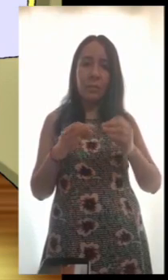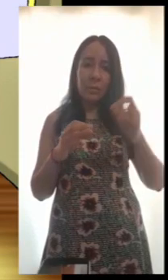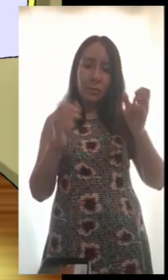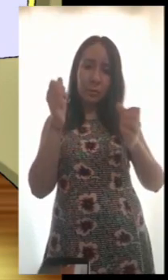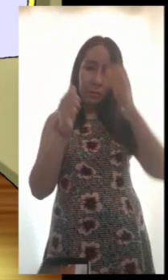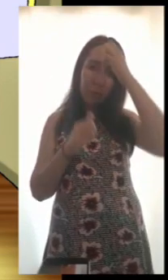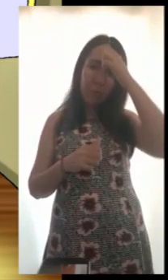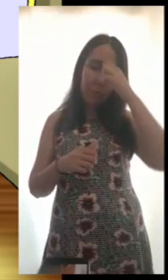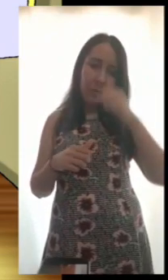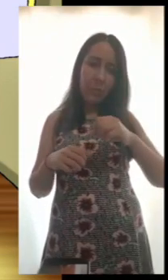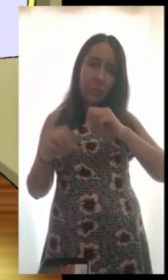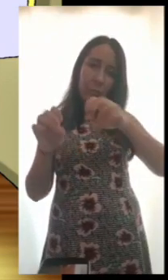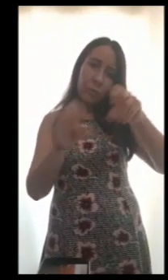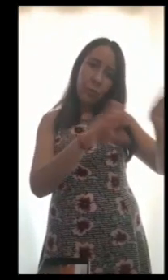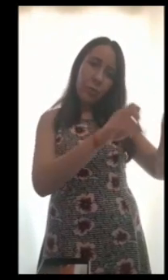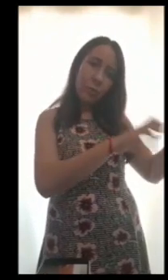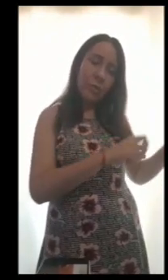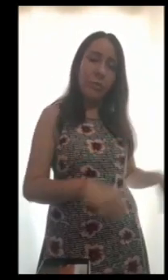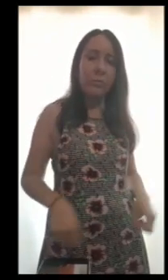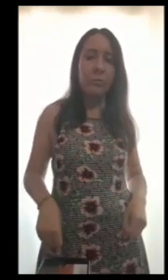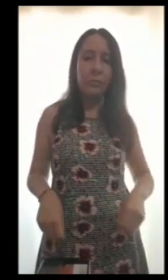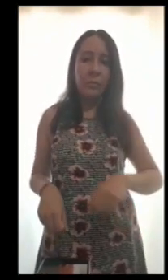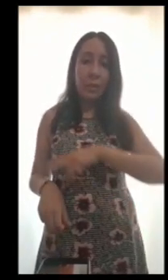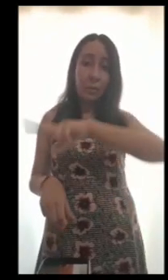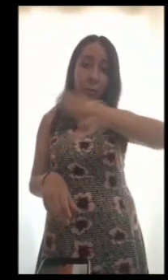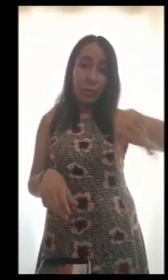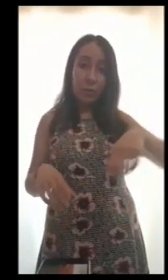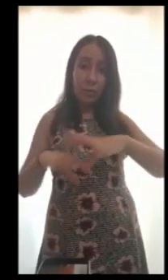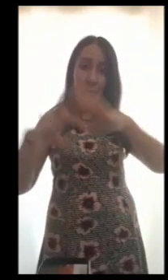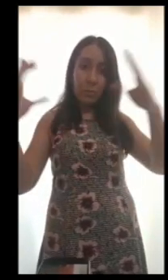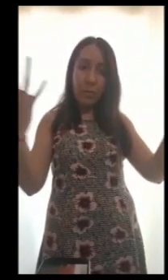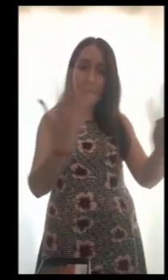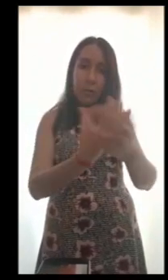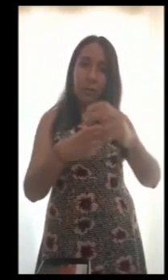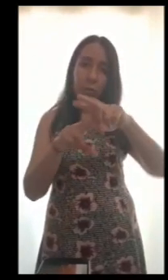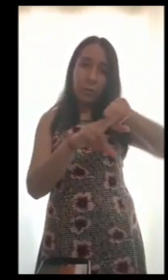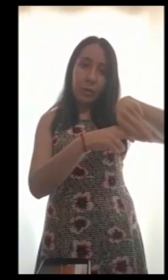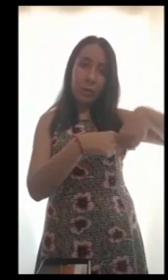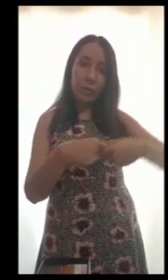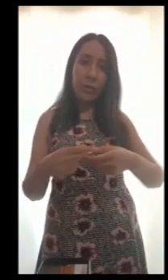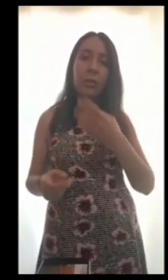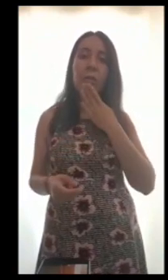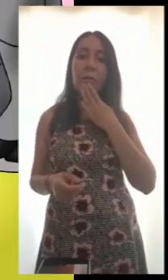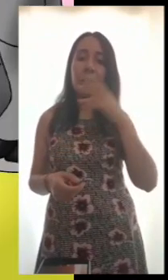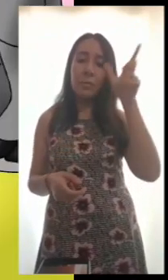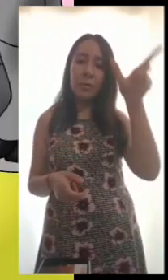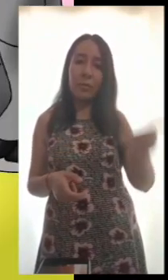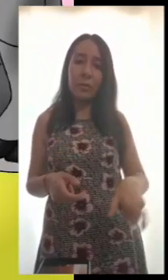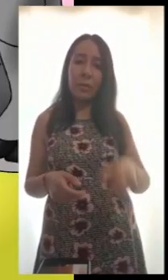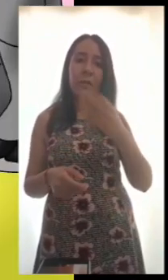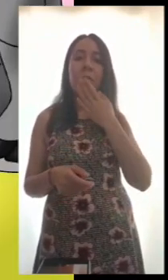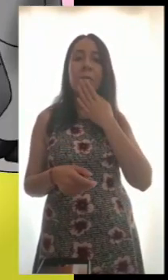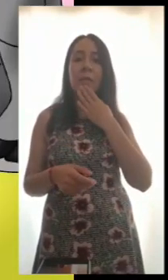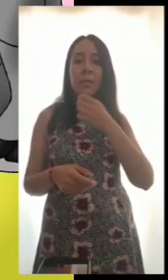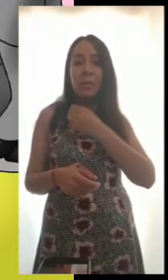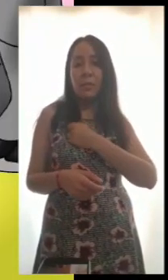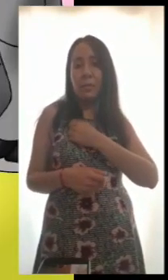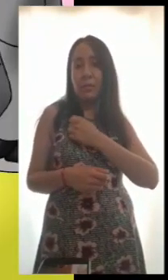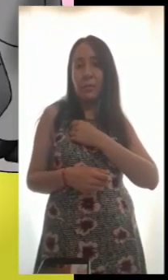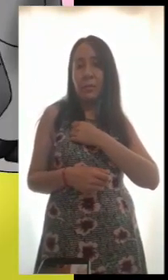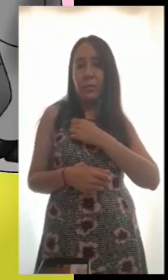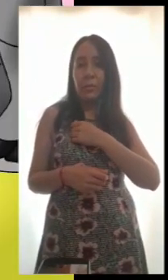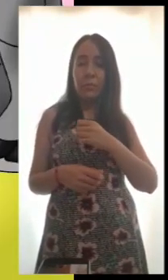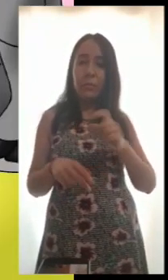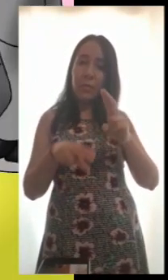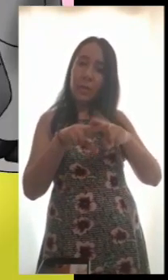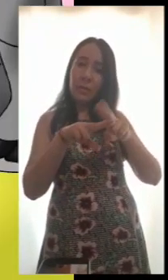lados. En nuestros ambientes sociales, también en el personal y también en el religioso,